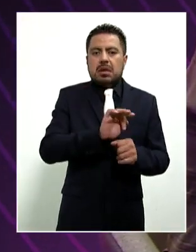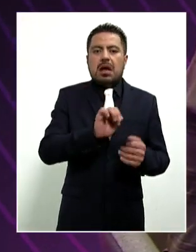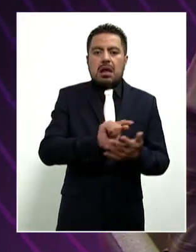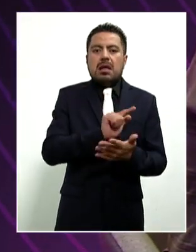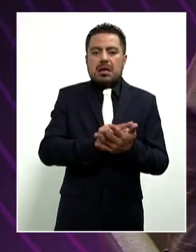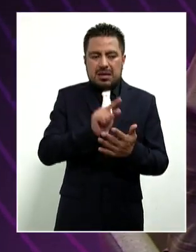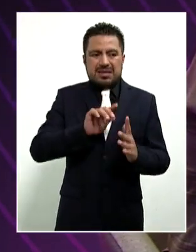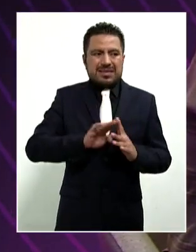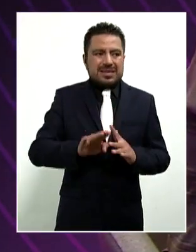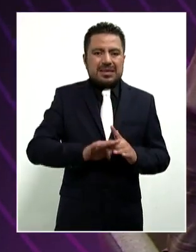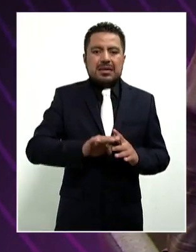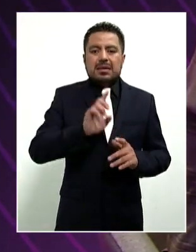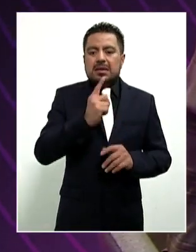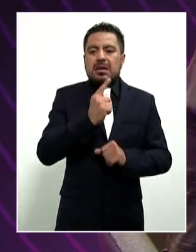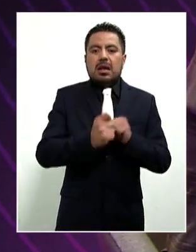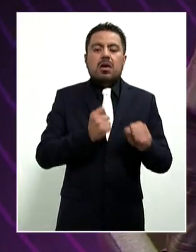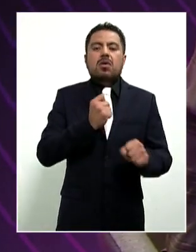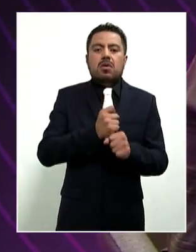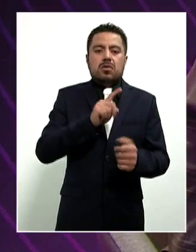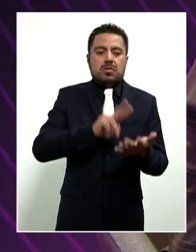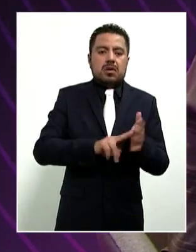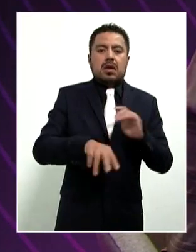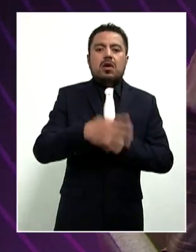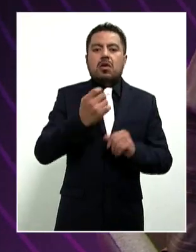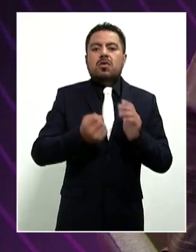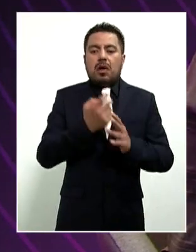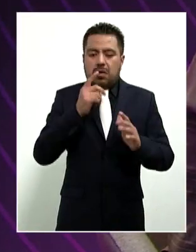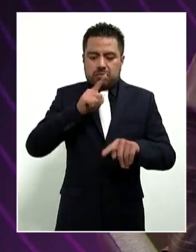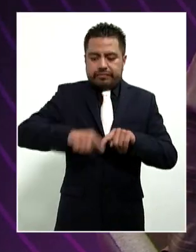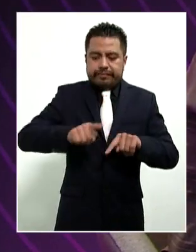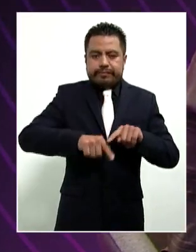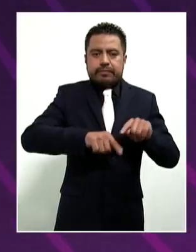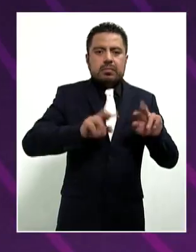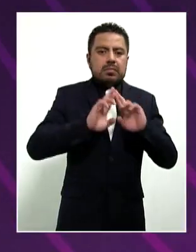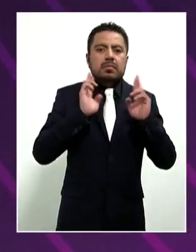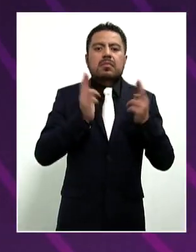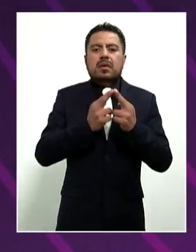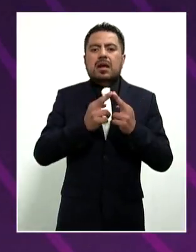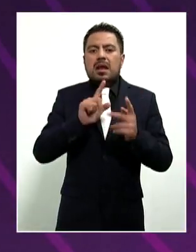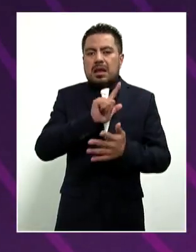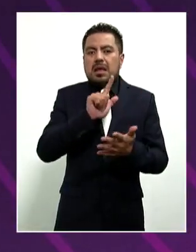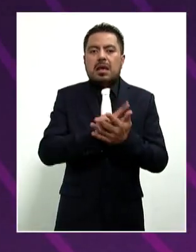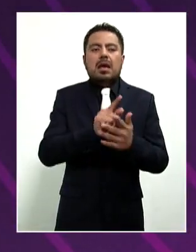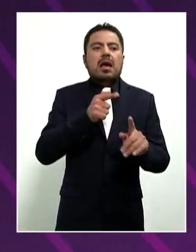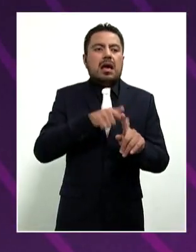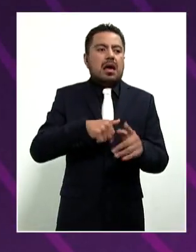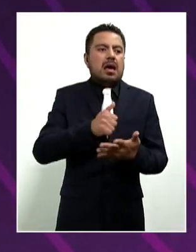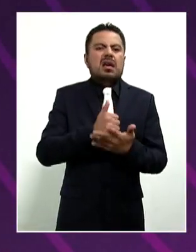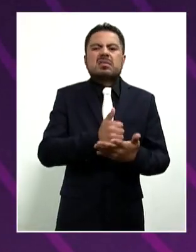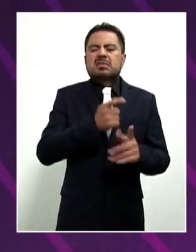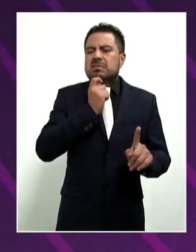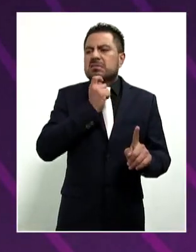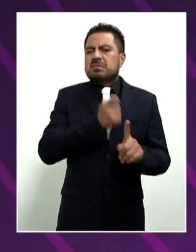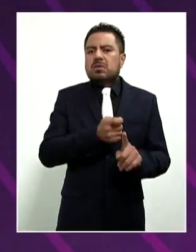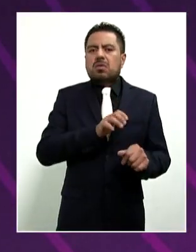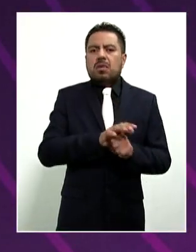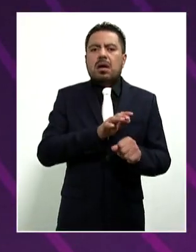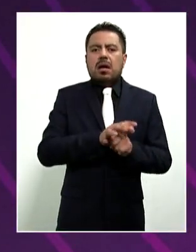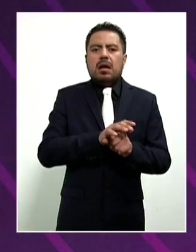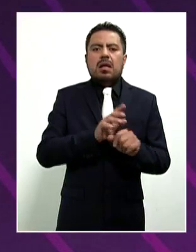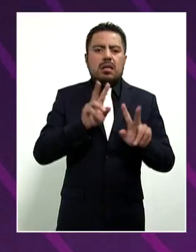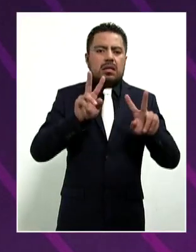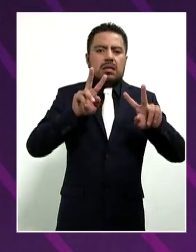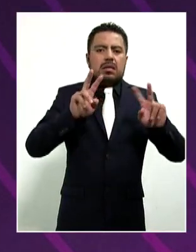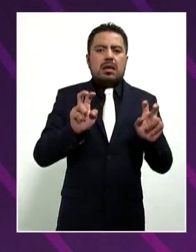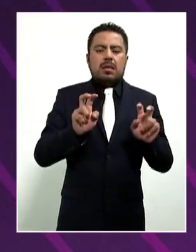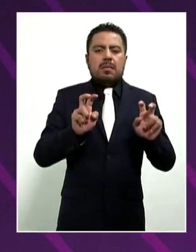de 31 años y posteriormente el 2014 reformada la ley. La Comisión Mexicana de Ayuda a Refugiados trata principalmente del